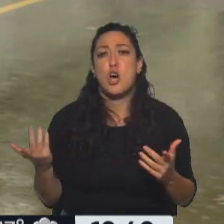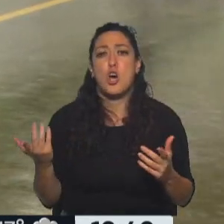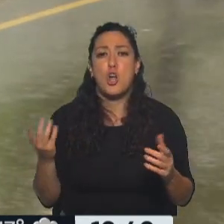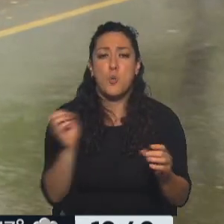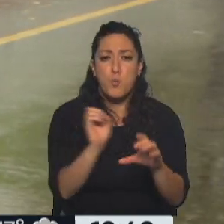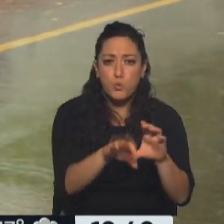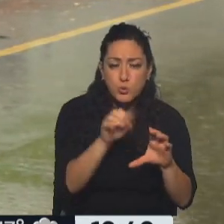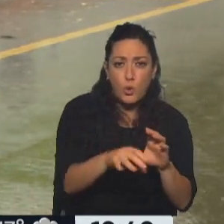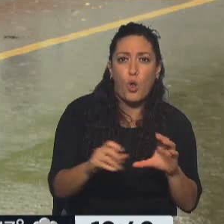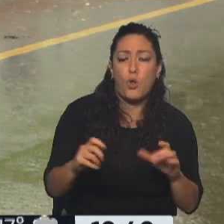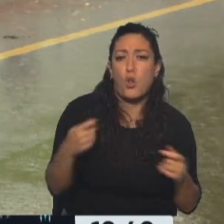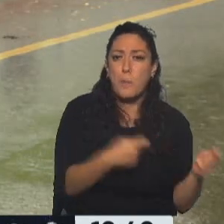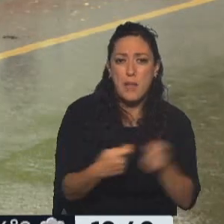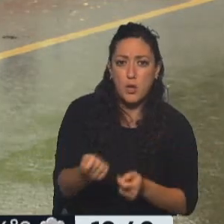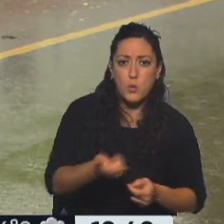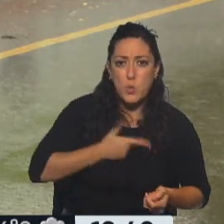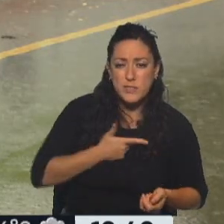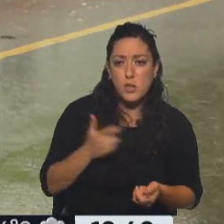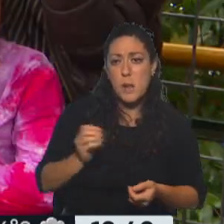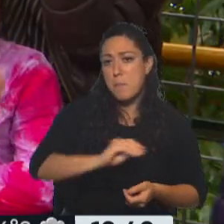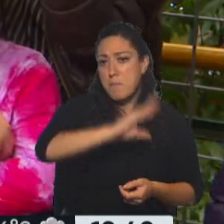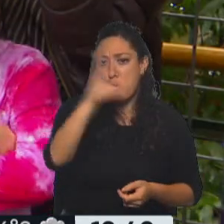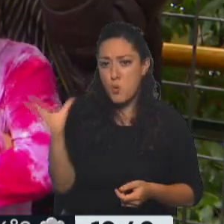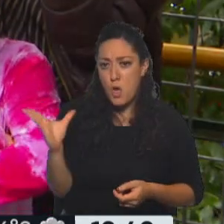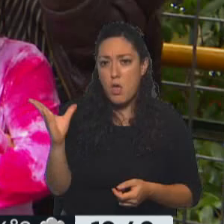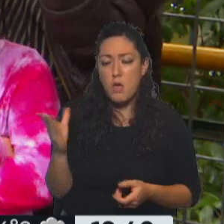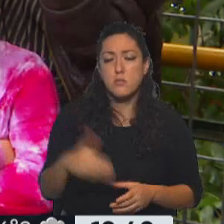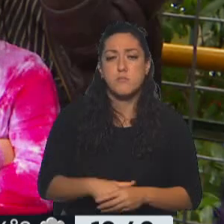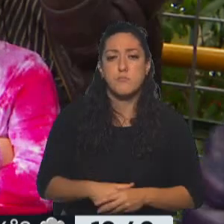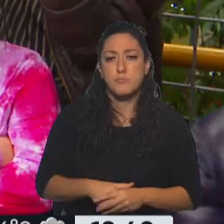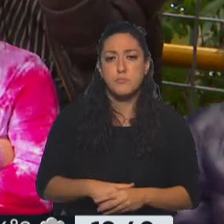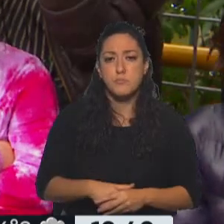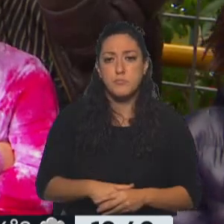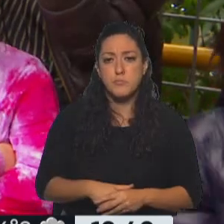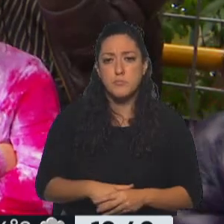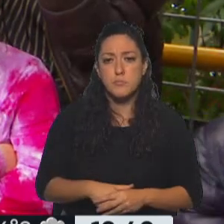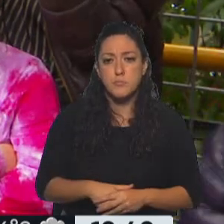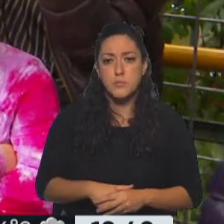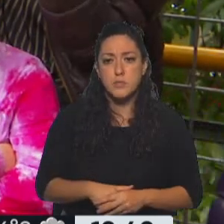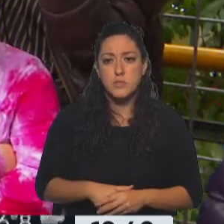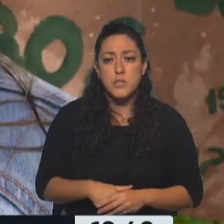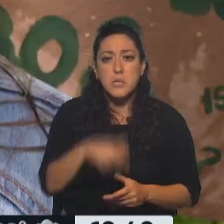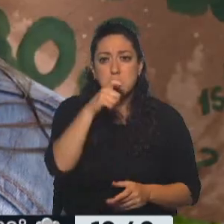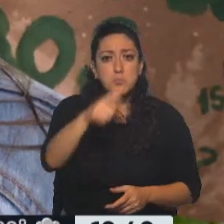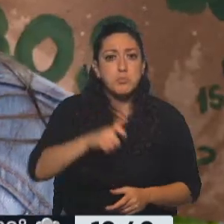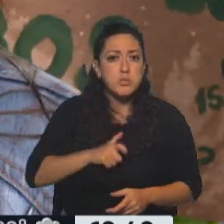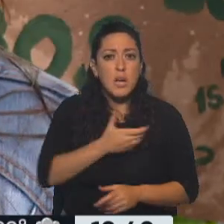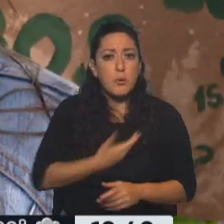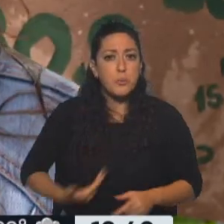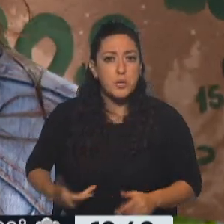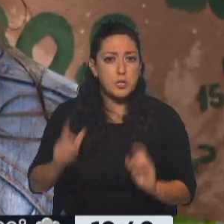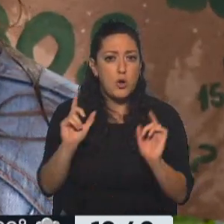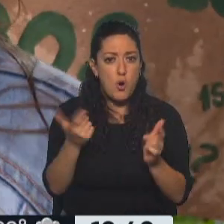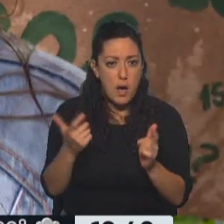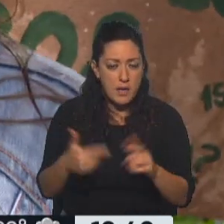buzón de cooperadora, y todo esto ocurrió en la madrugada, entre el sábado y el domingo. No estamos recibiendo demasiadas respuestas realmente. Sobre el